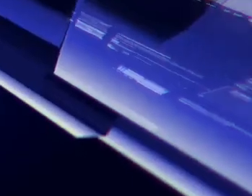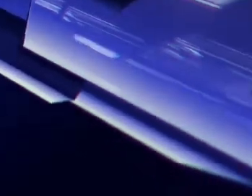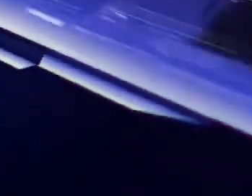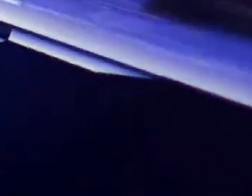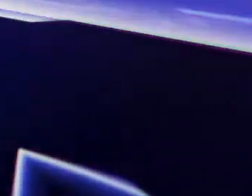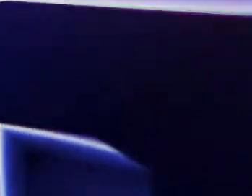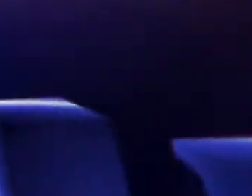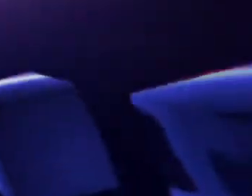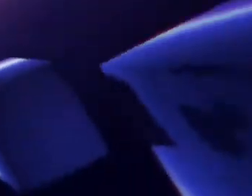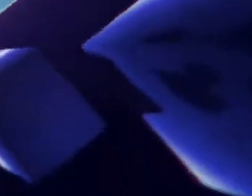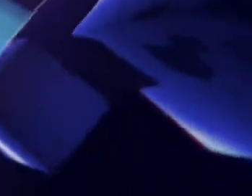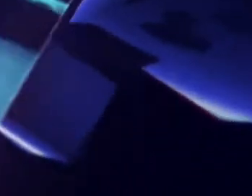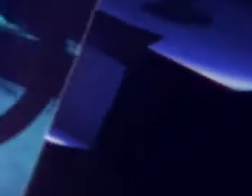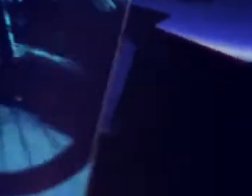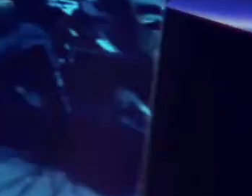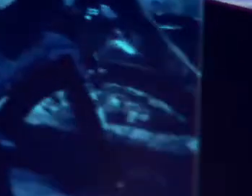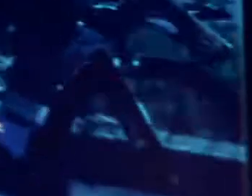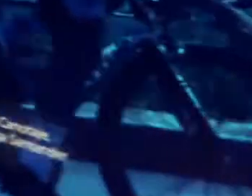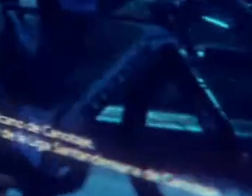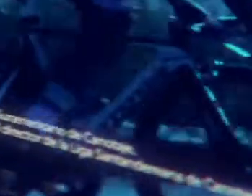experiencia.